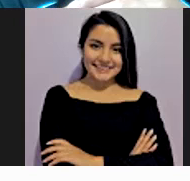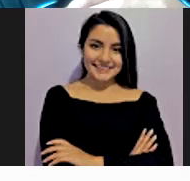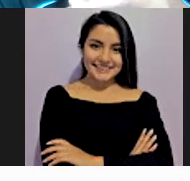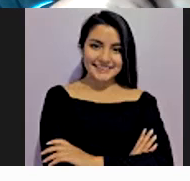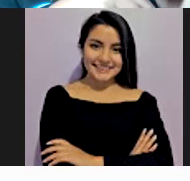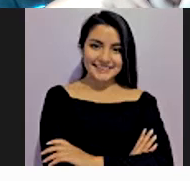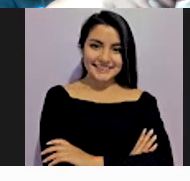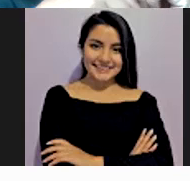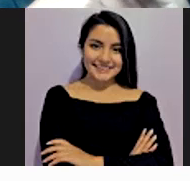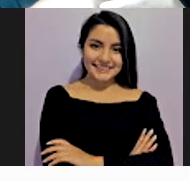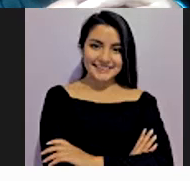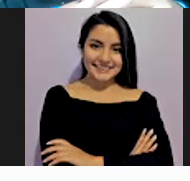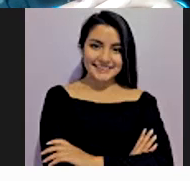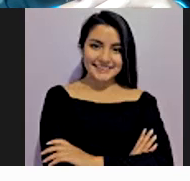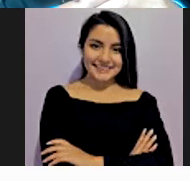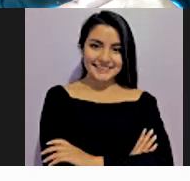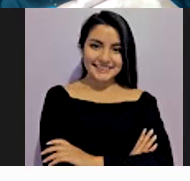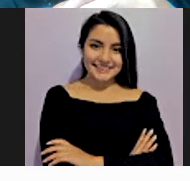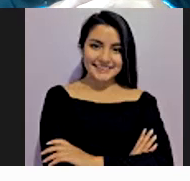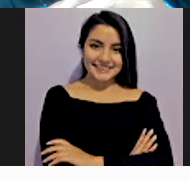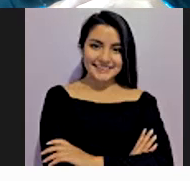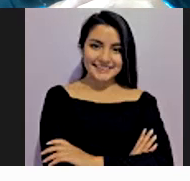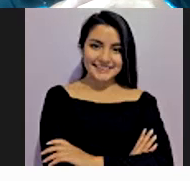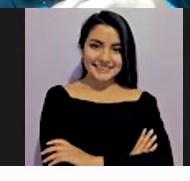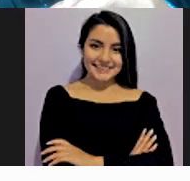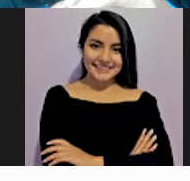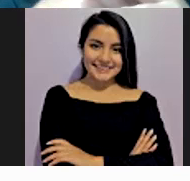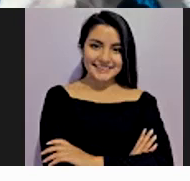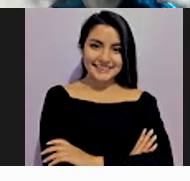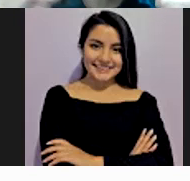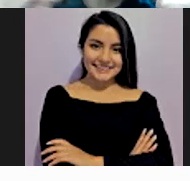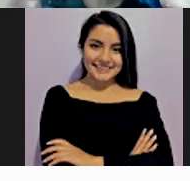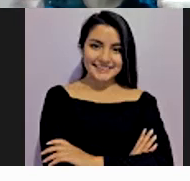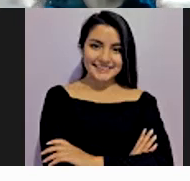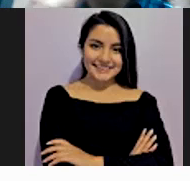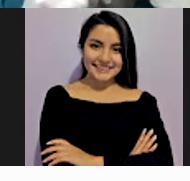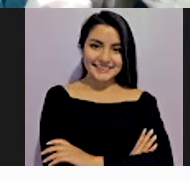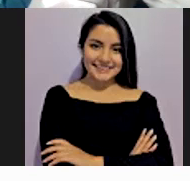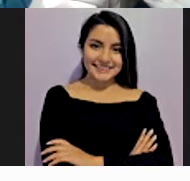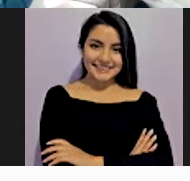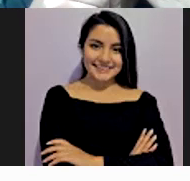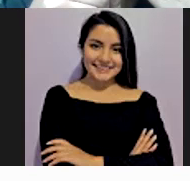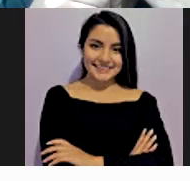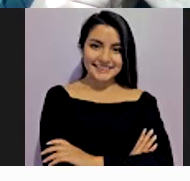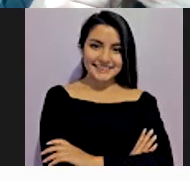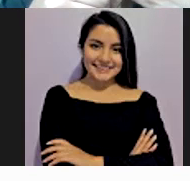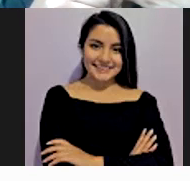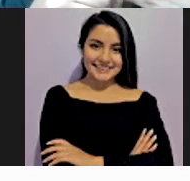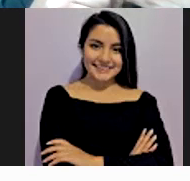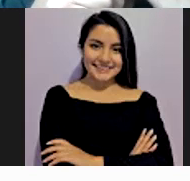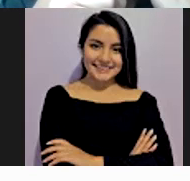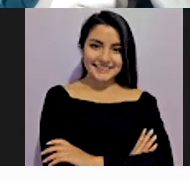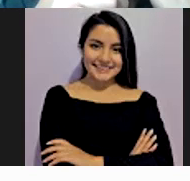Ríos, que es el decano, pero él dijo que, o sea, yo le dije exactamente, o sea, dijo que las notas debían pasar hasta el